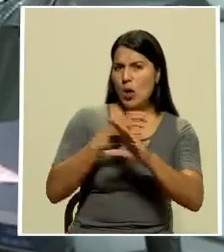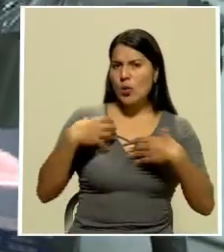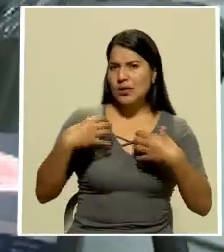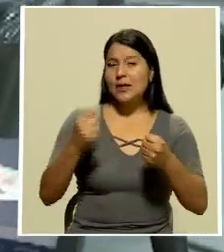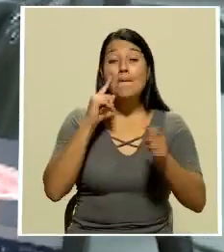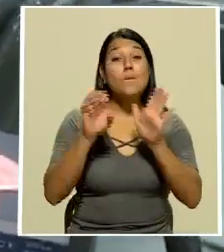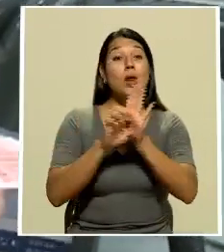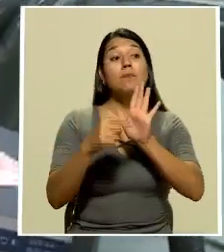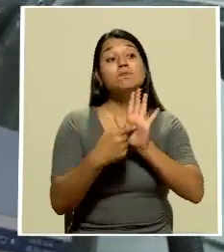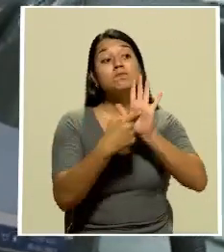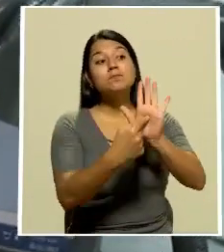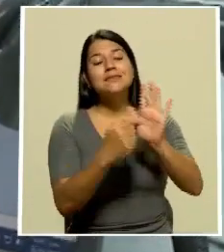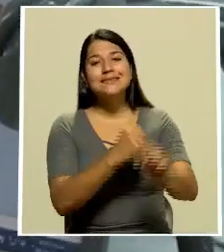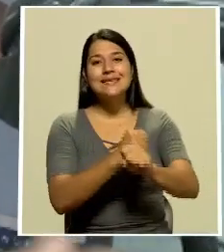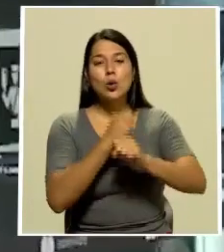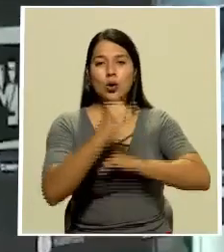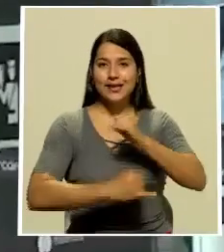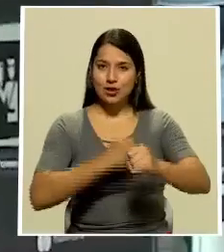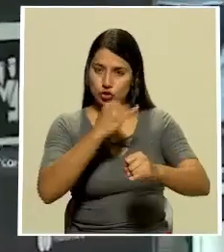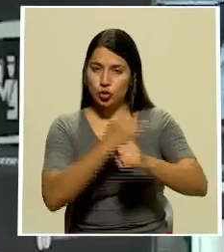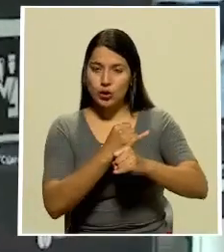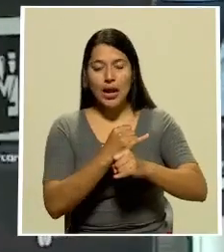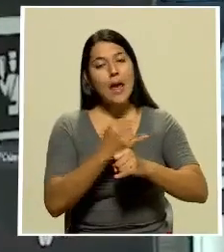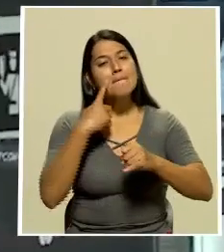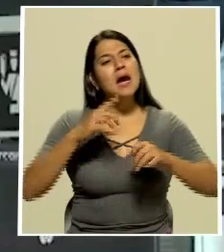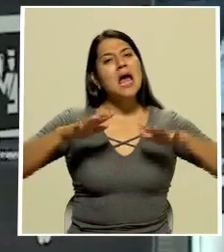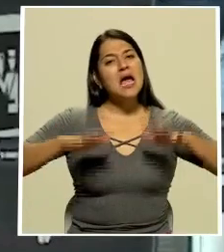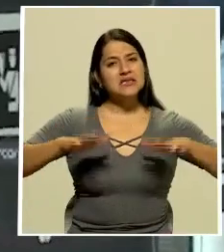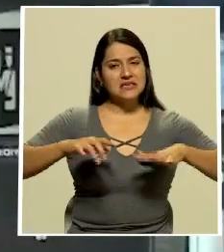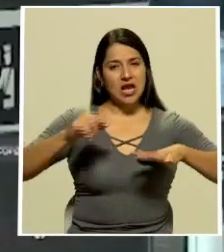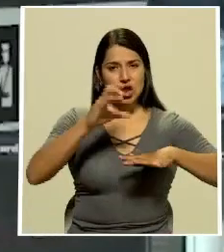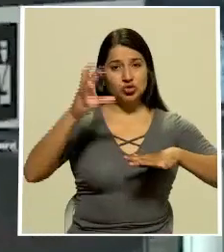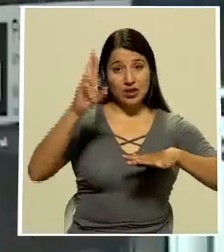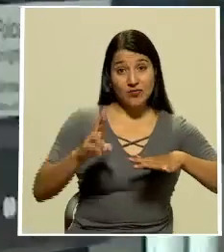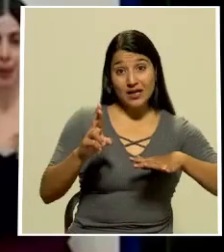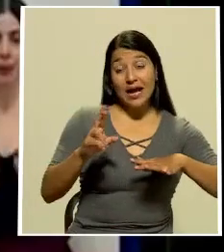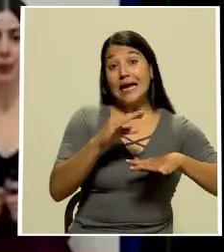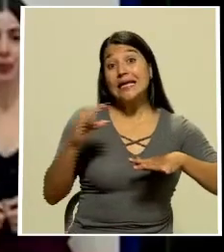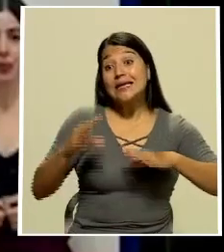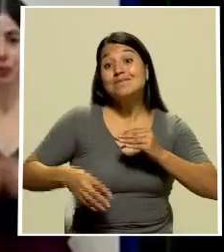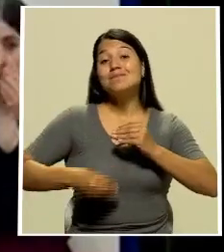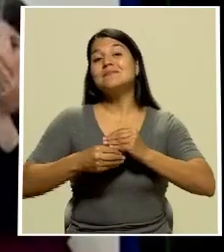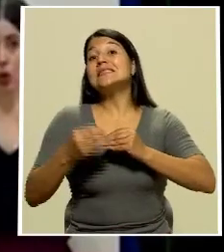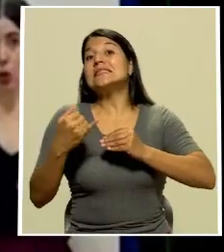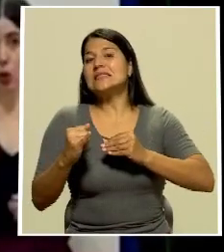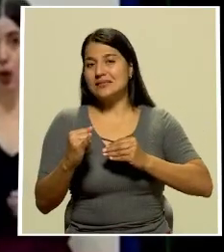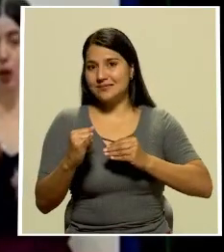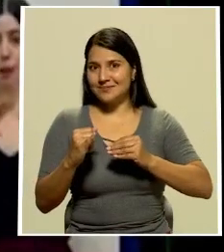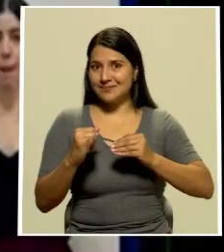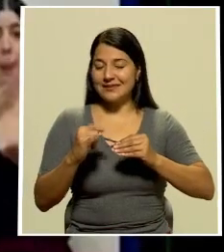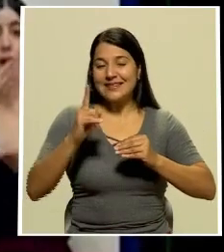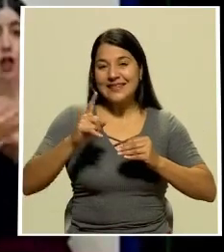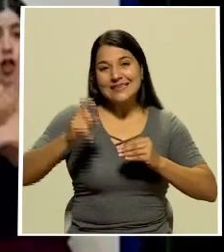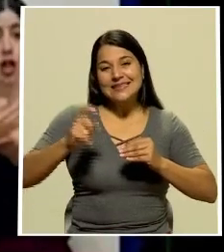seguro internacional que cubra la estadía por una posible cuarentena o gastos médicos. Anunciamos hoy la apertura